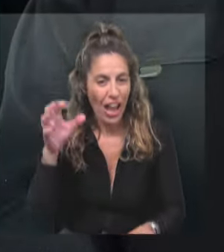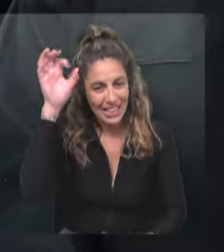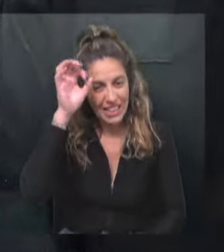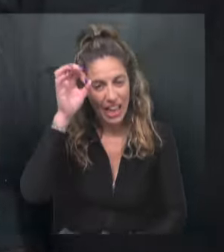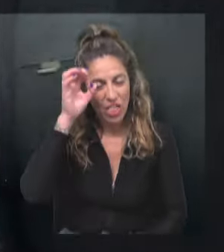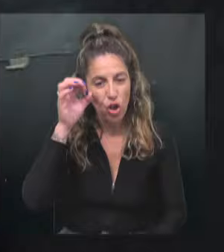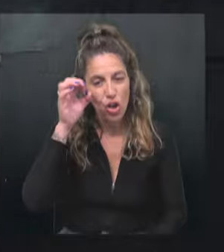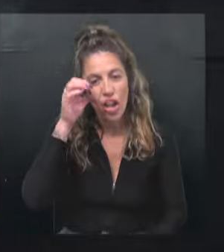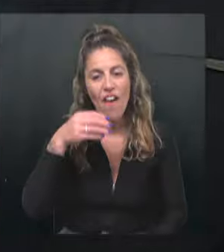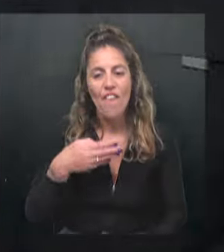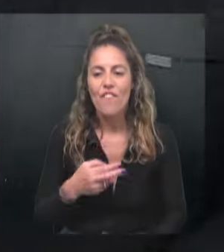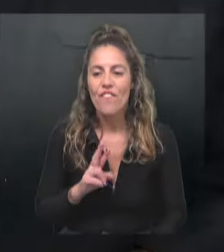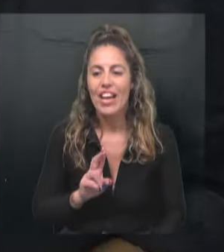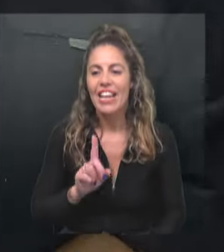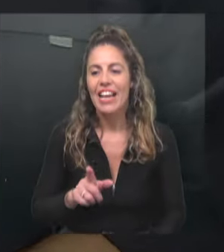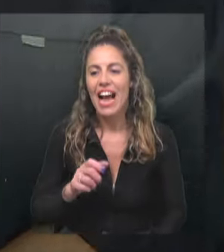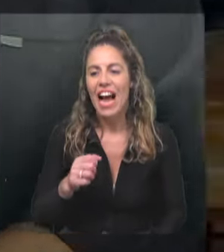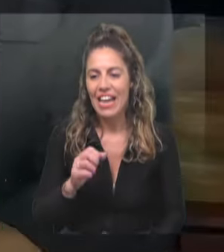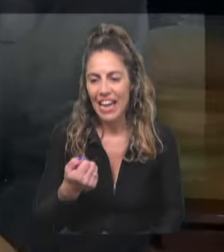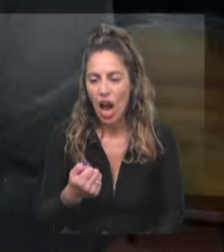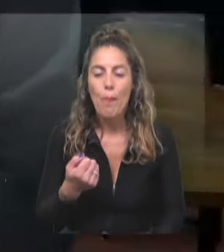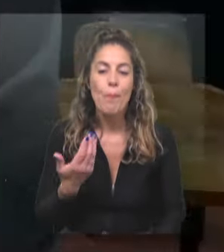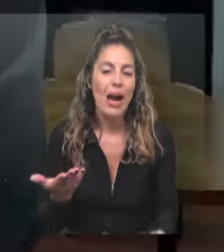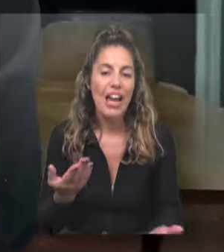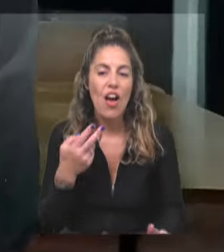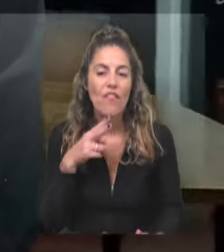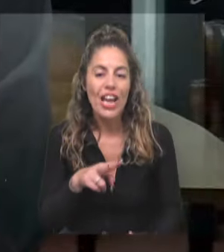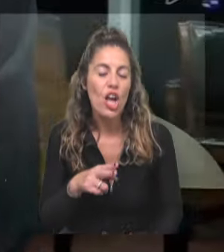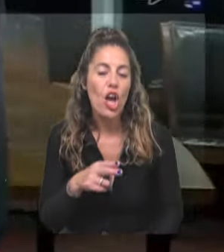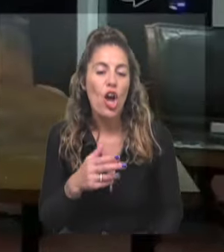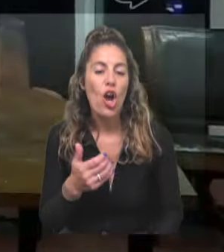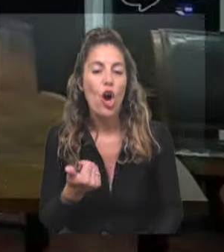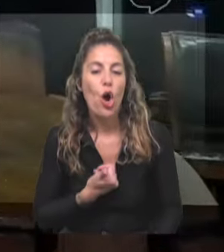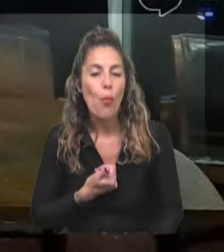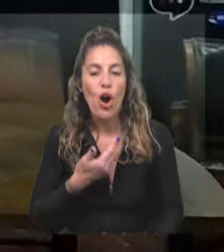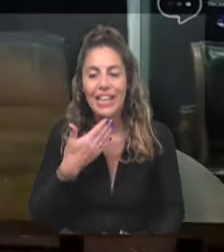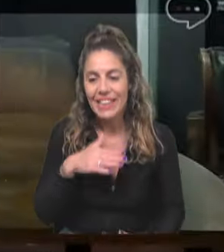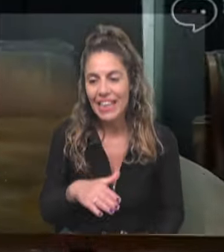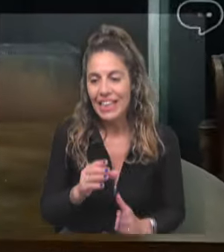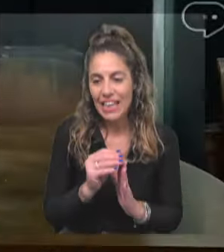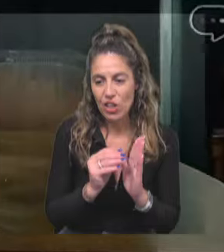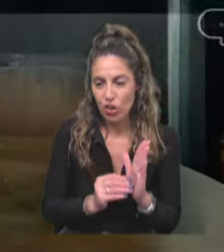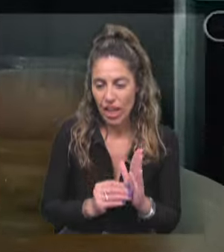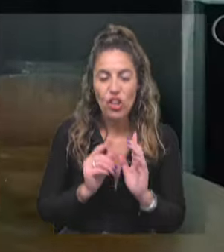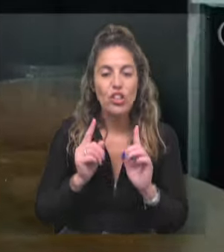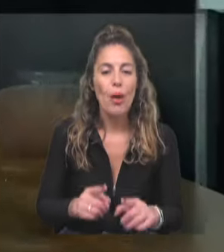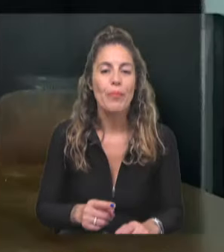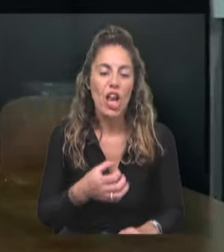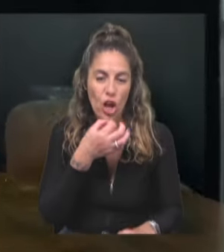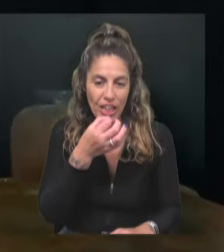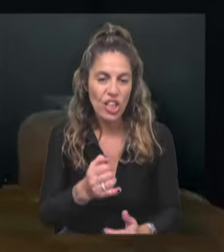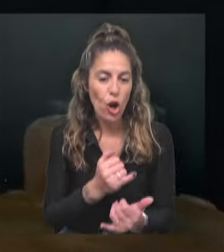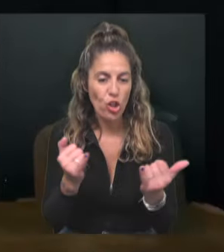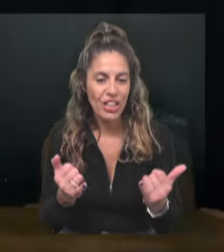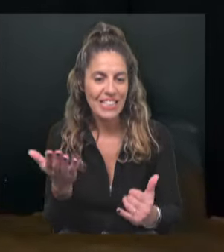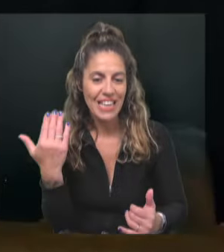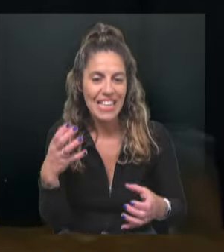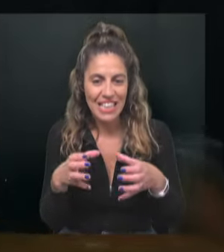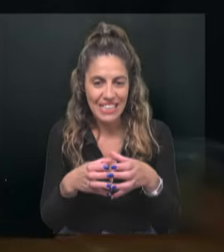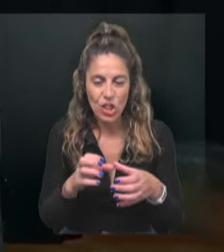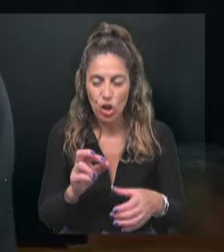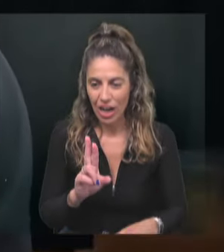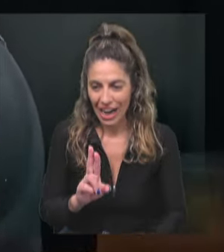eh Para estar bueno haciendo una lectura de estos datos también a propósito de lo que eh expuso Hace algunos días el centro cárter que era